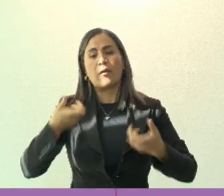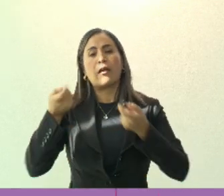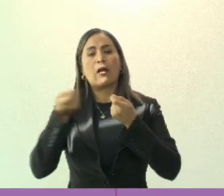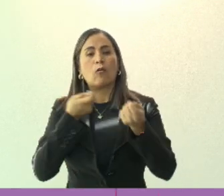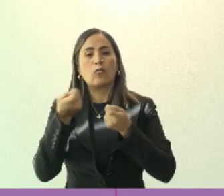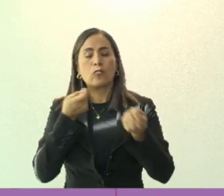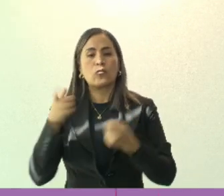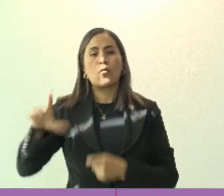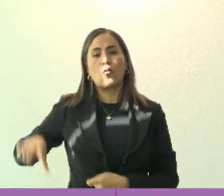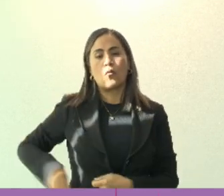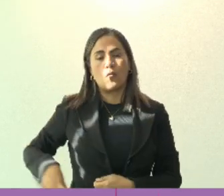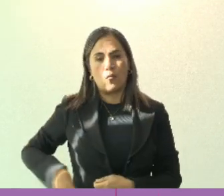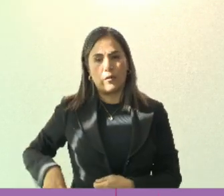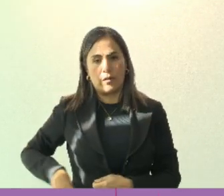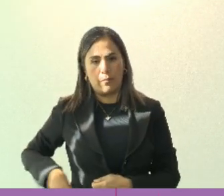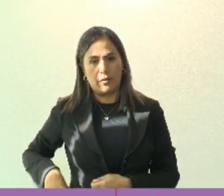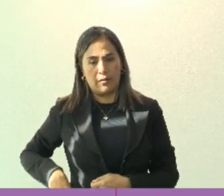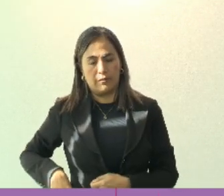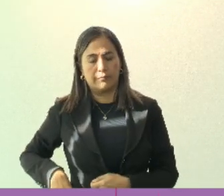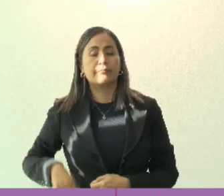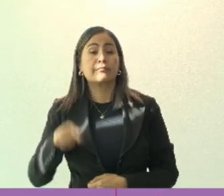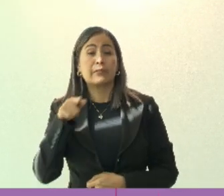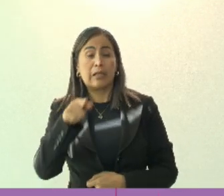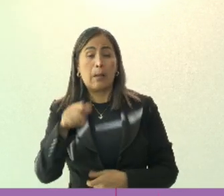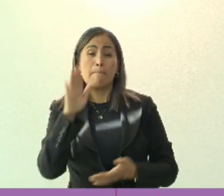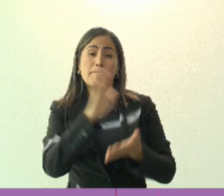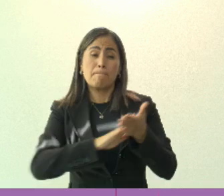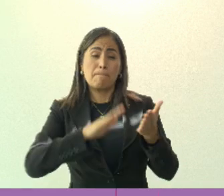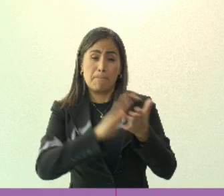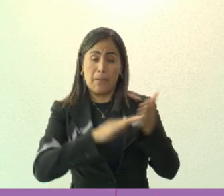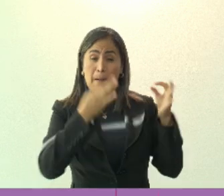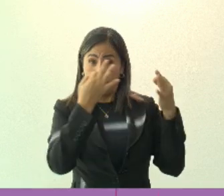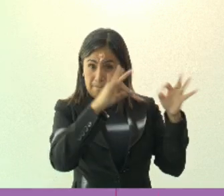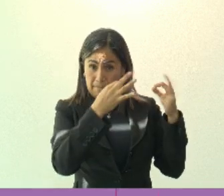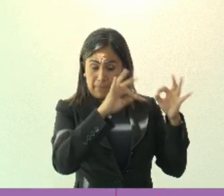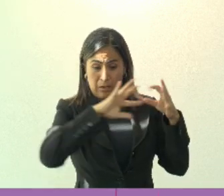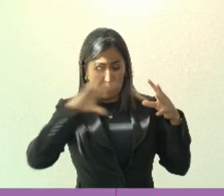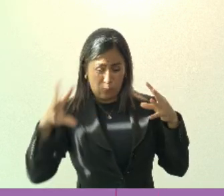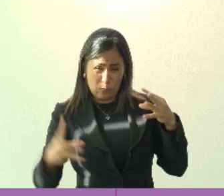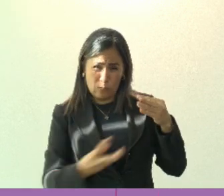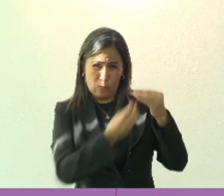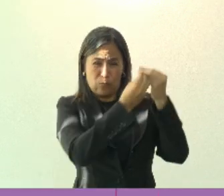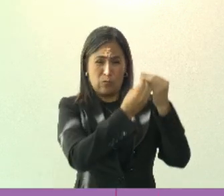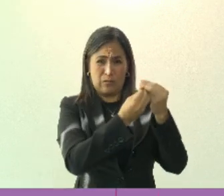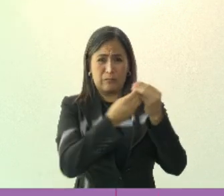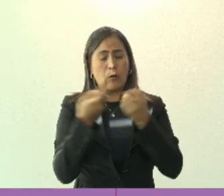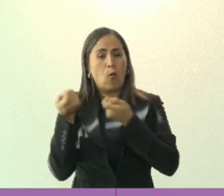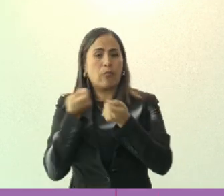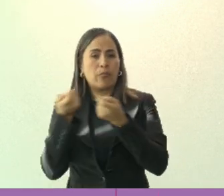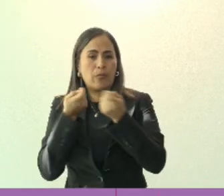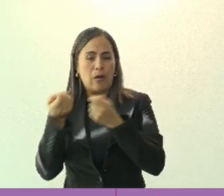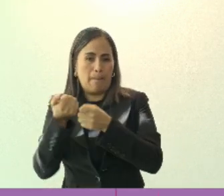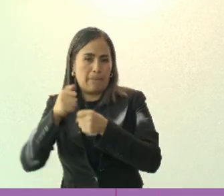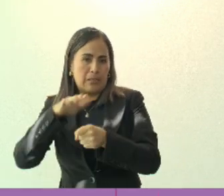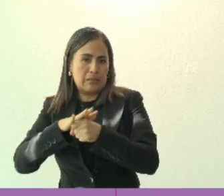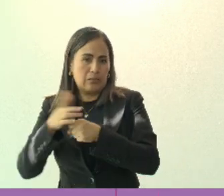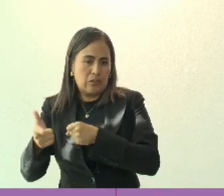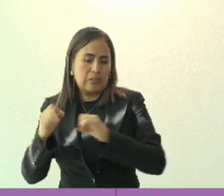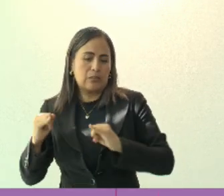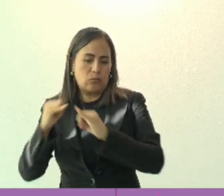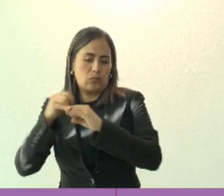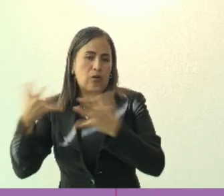Y ese informe de gestión gubernamental es el documento que compila toda la gestión que hizo la